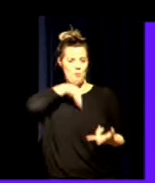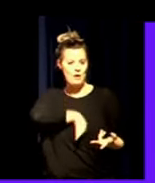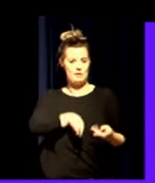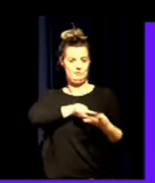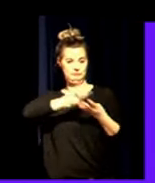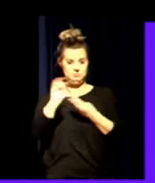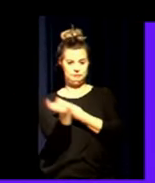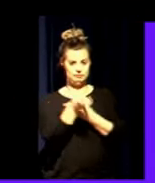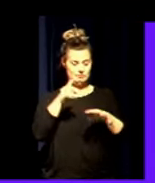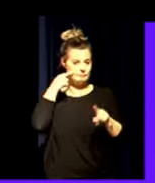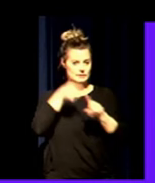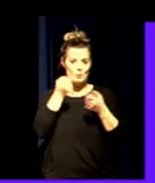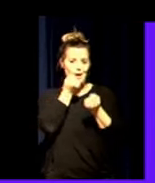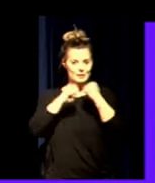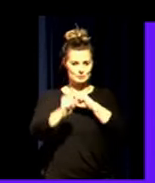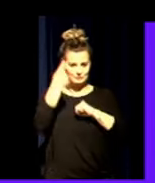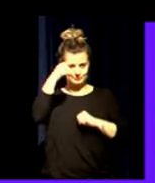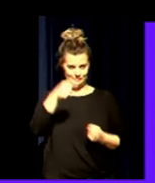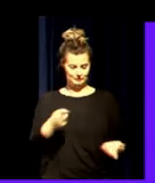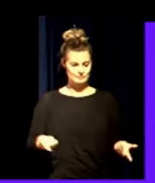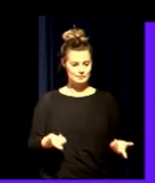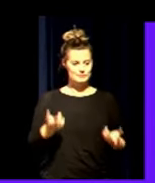¿no? Conformando